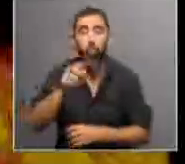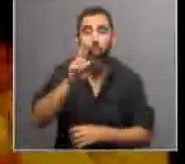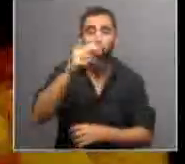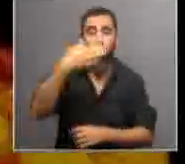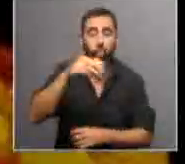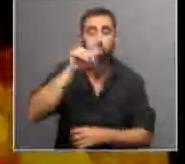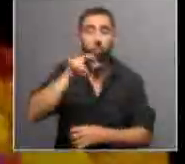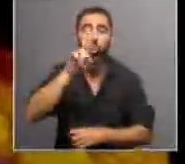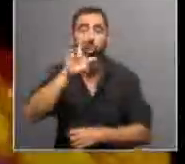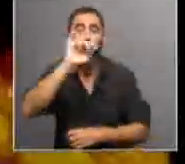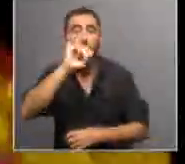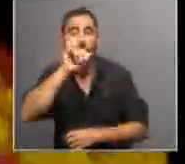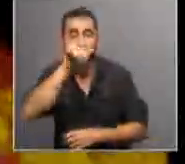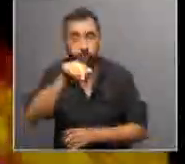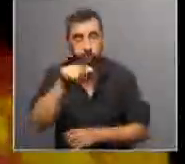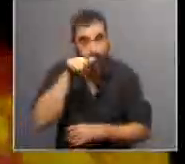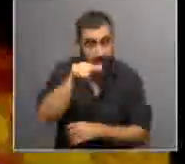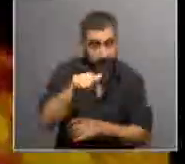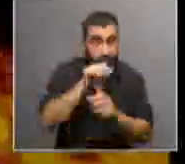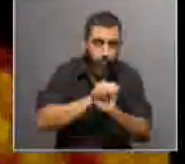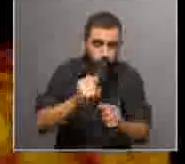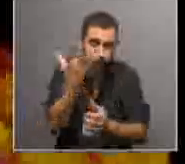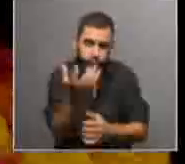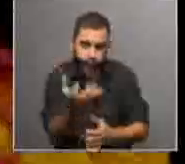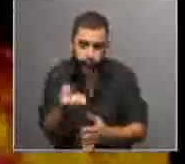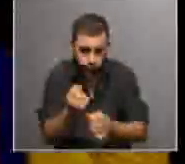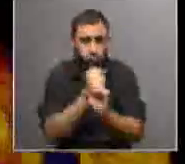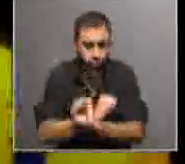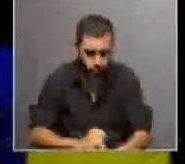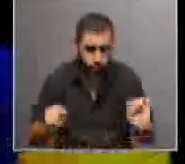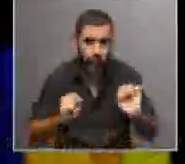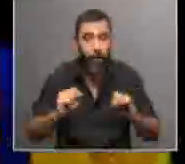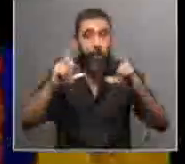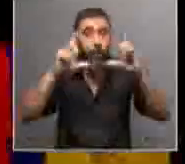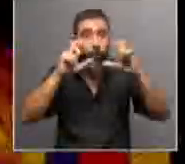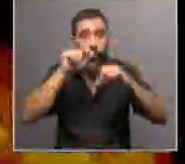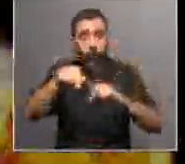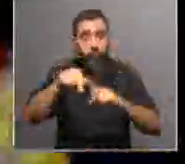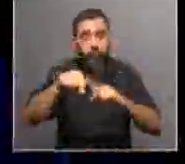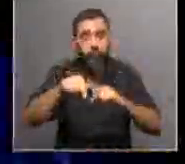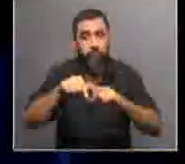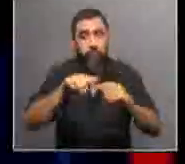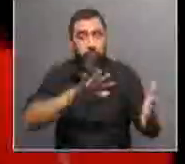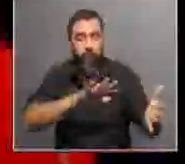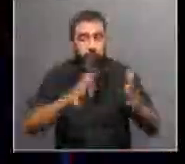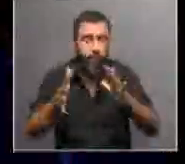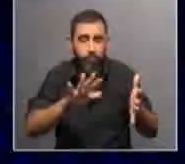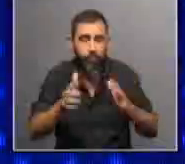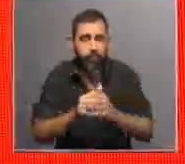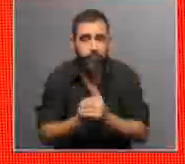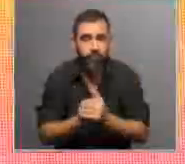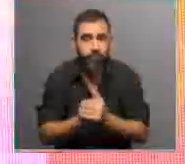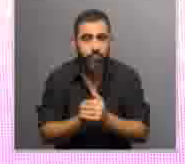cdf.montevideo.gov.uy. Y ahí pueden descargar los archivos. Estas fotos son más o menos